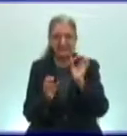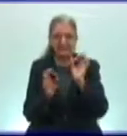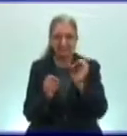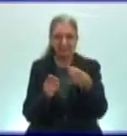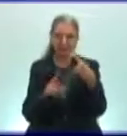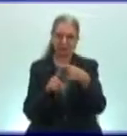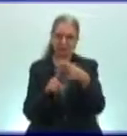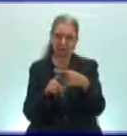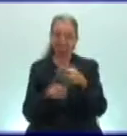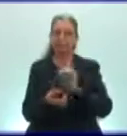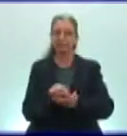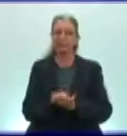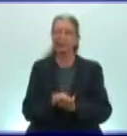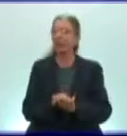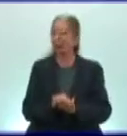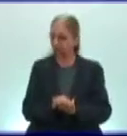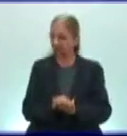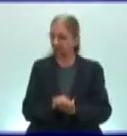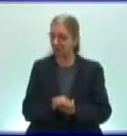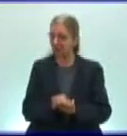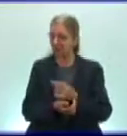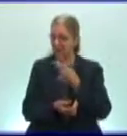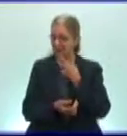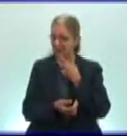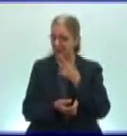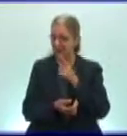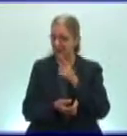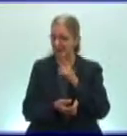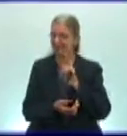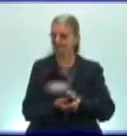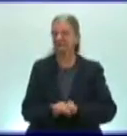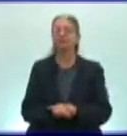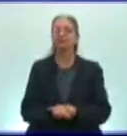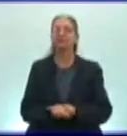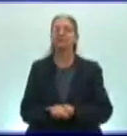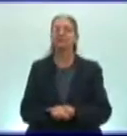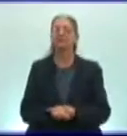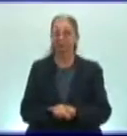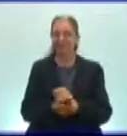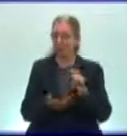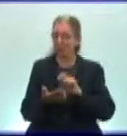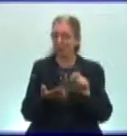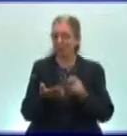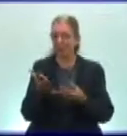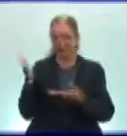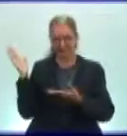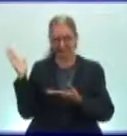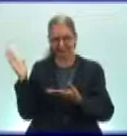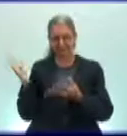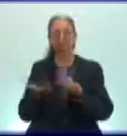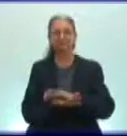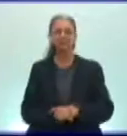son los que determinan la carga del núcleo y siempre también es positiva.